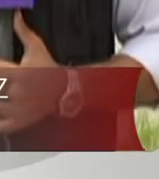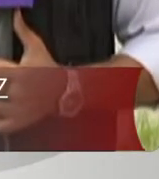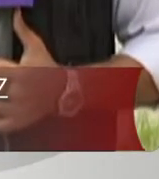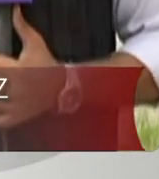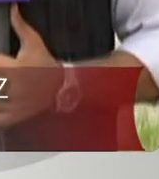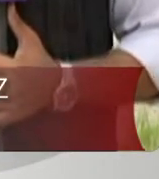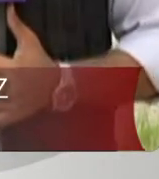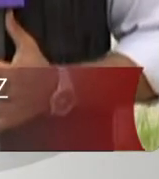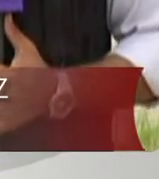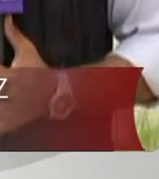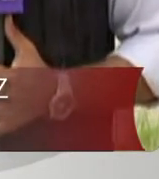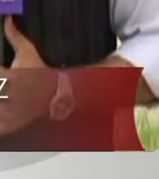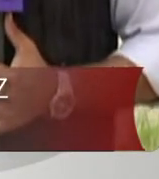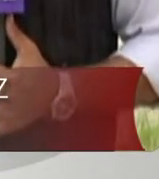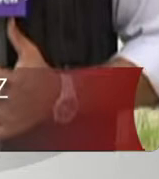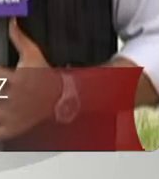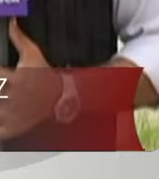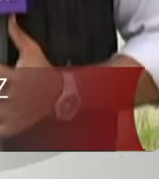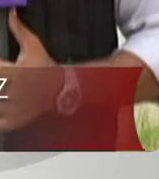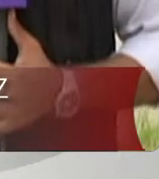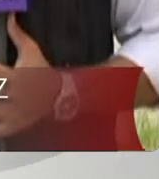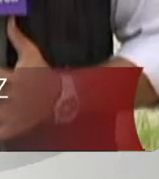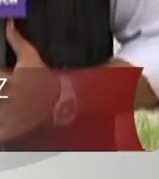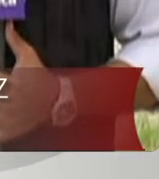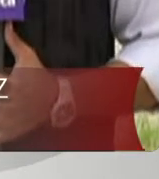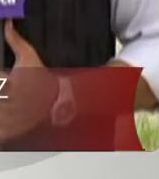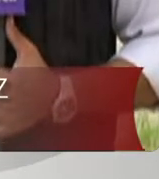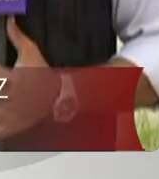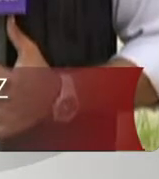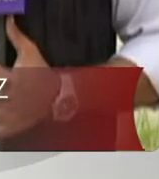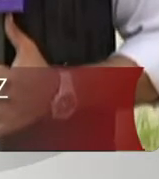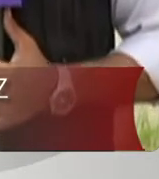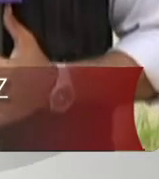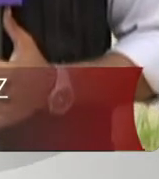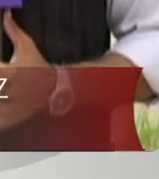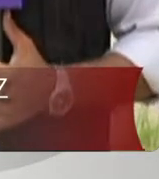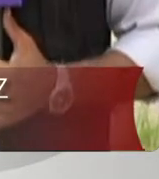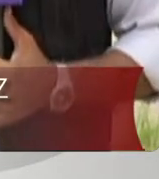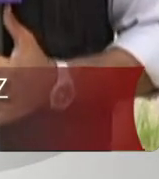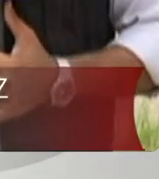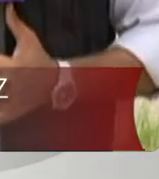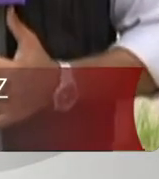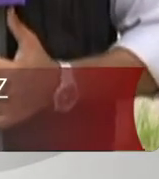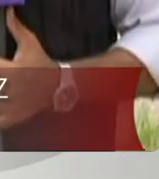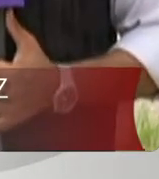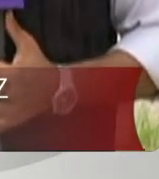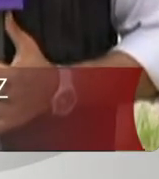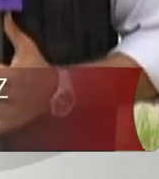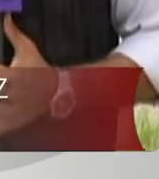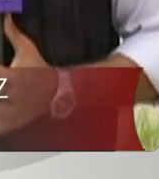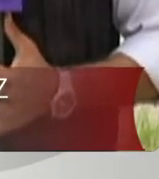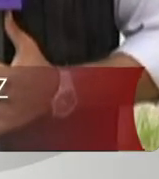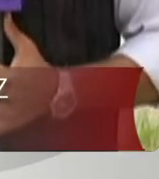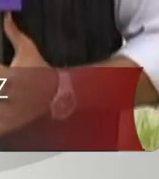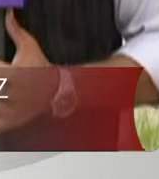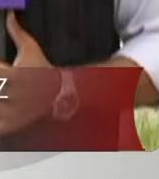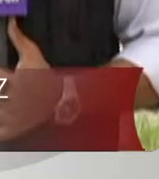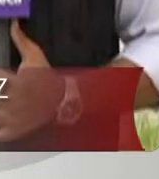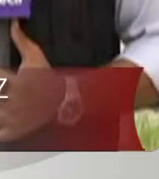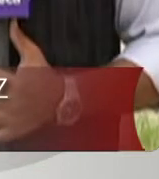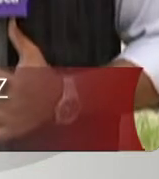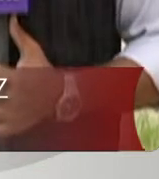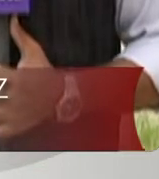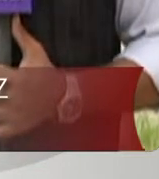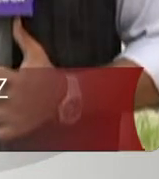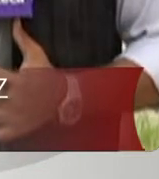Blanca, Veracruz, con un bochornito que ni te cuento. Y te voy a presentar a Saraí. Es una joven con discapacidad, pero con unas